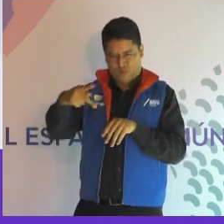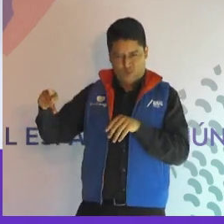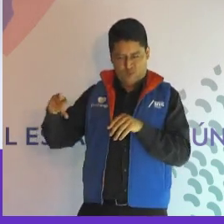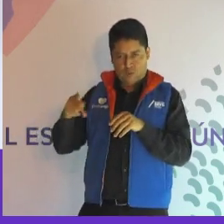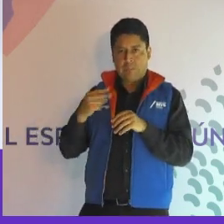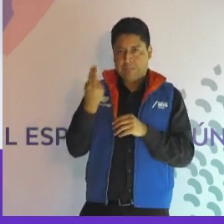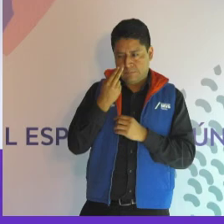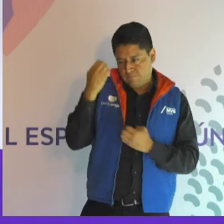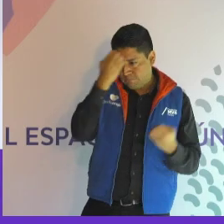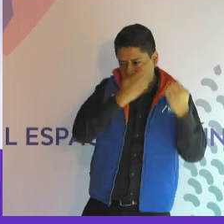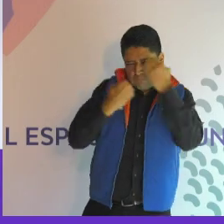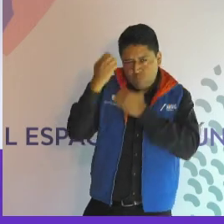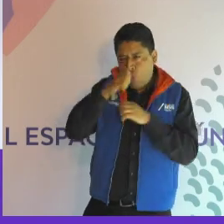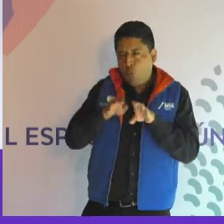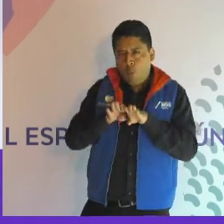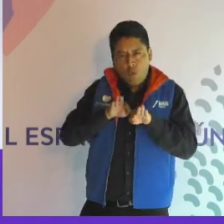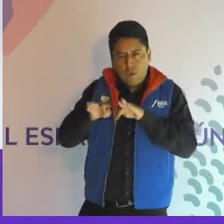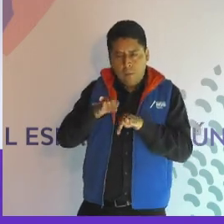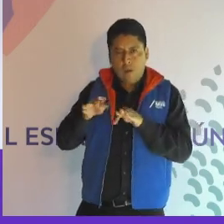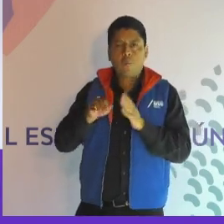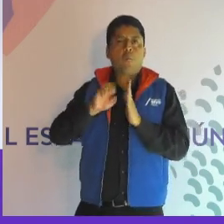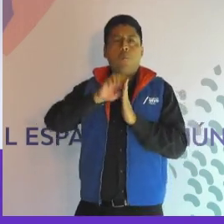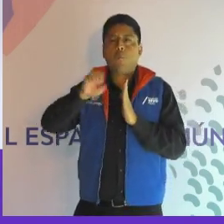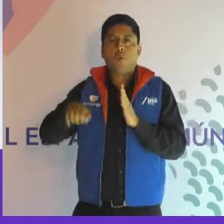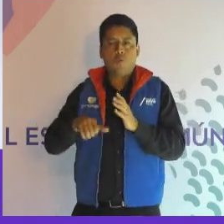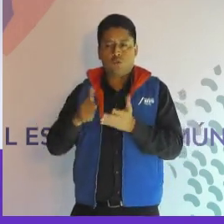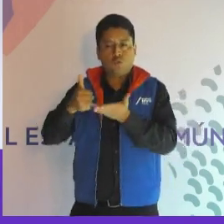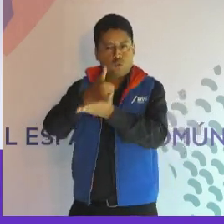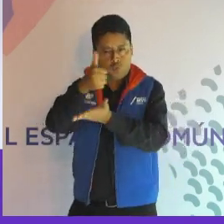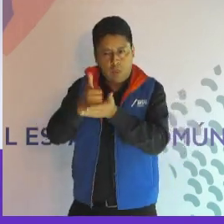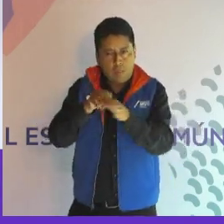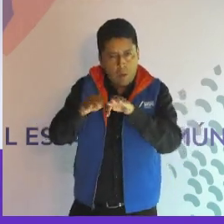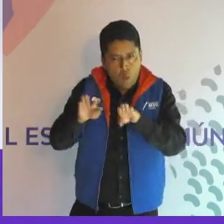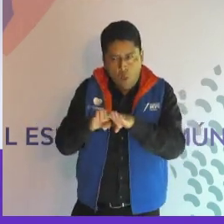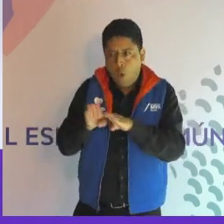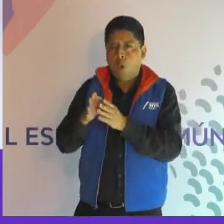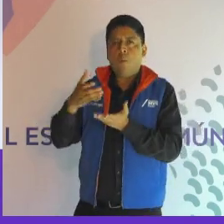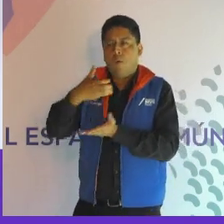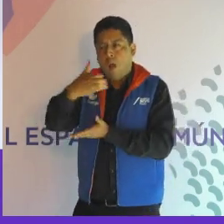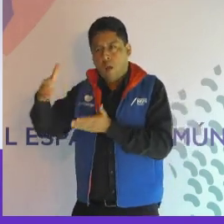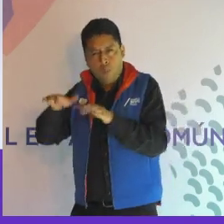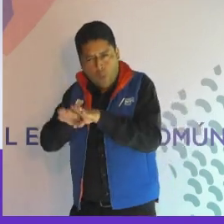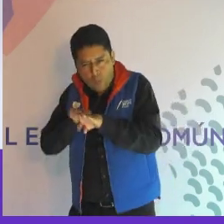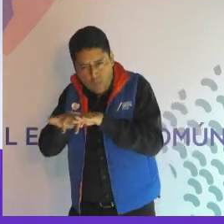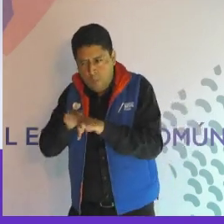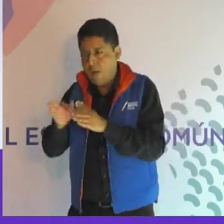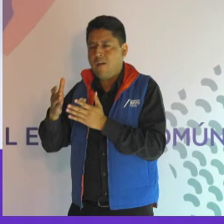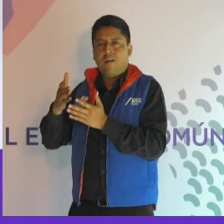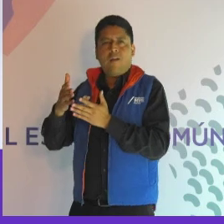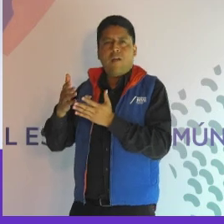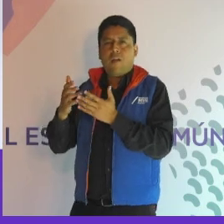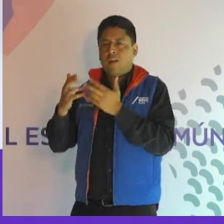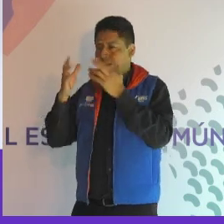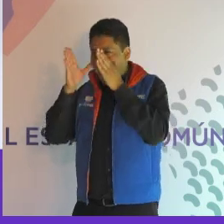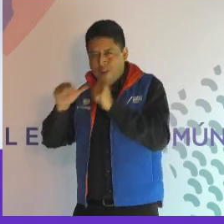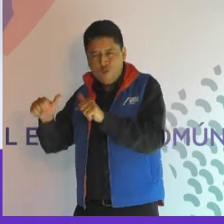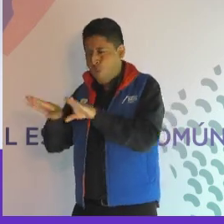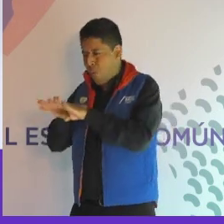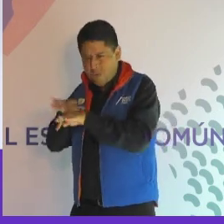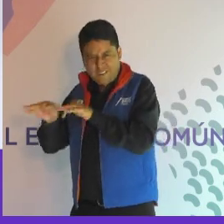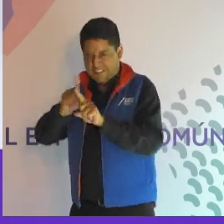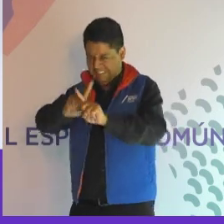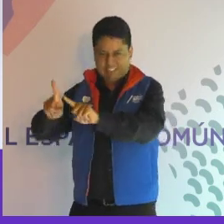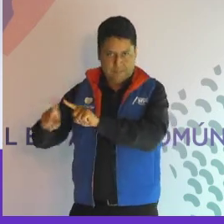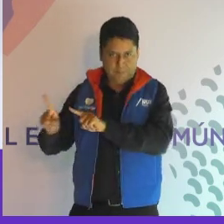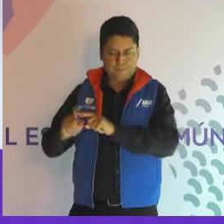mediante participación y el rural, comunitario o ejidal. También Daniel, a través del chat, nos menciona que el impacto de la sociedad